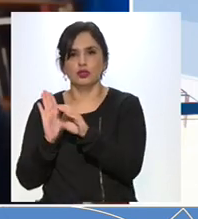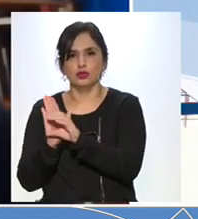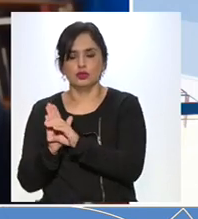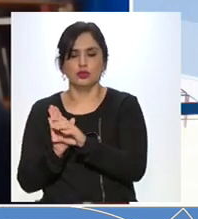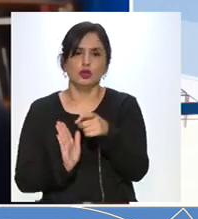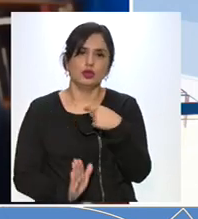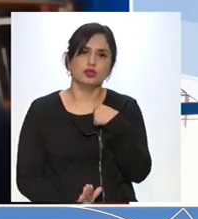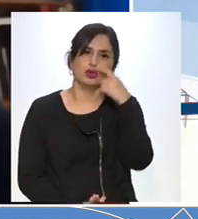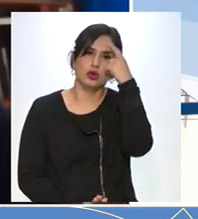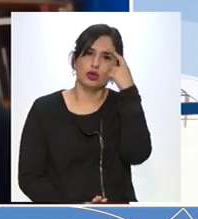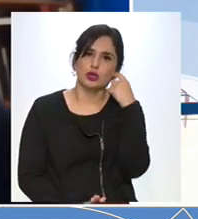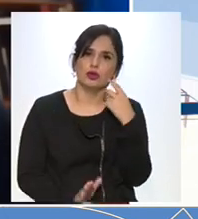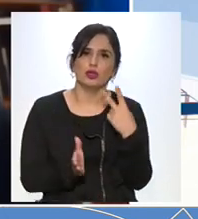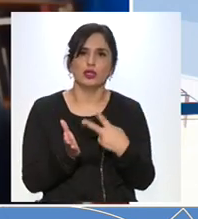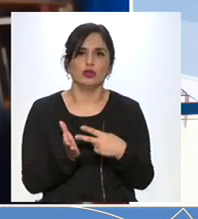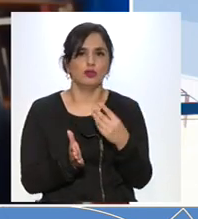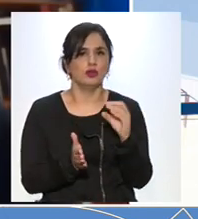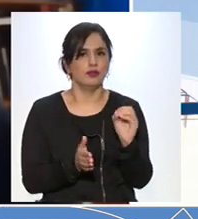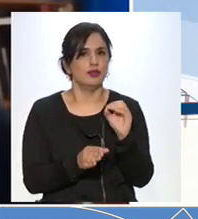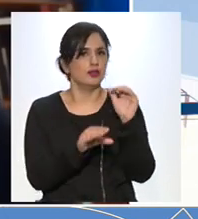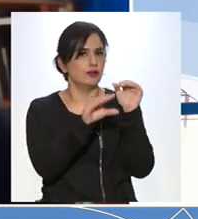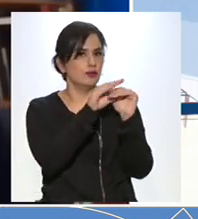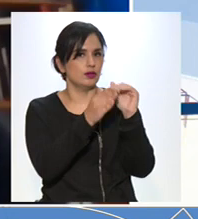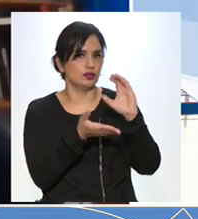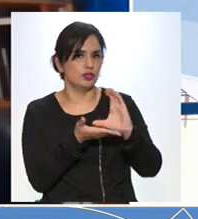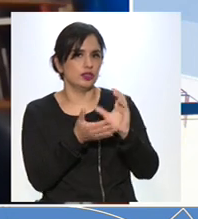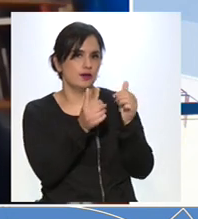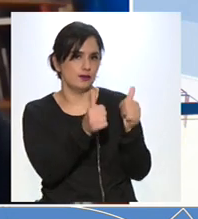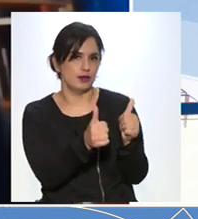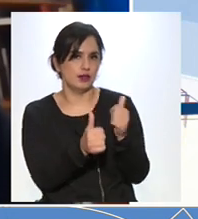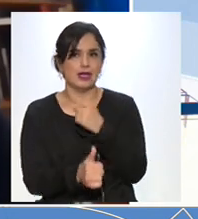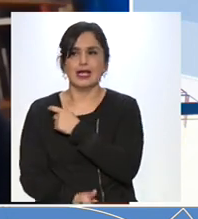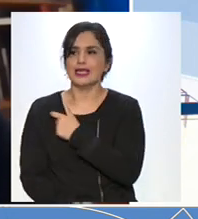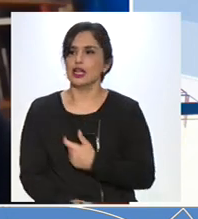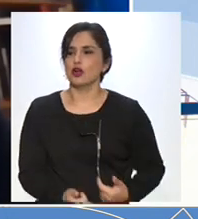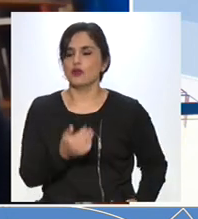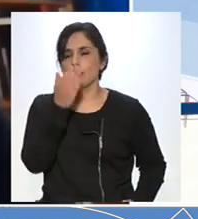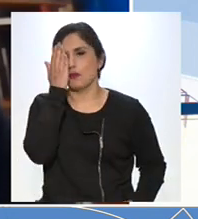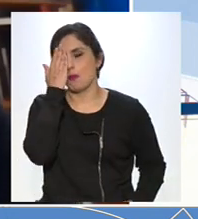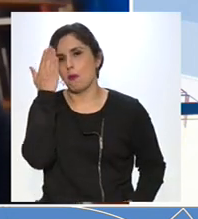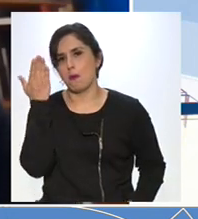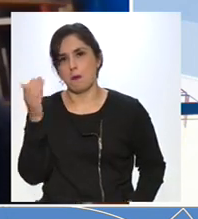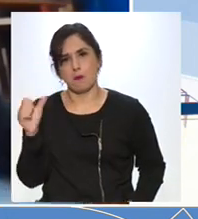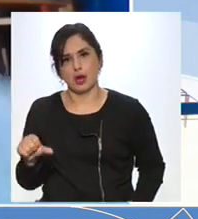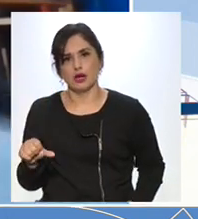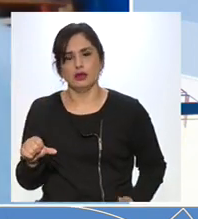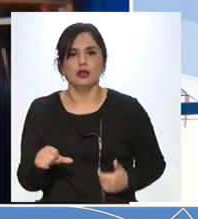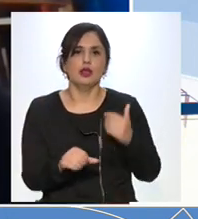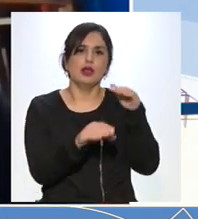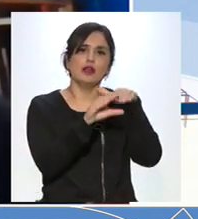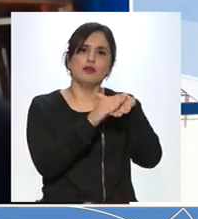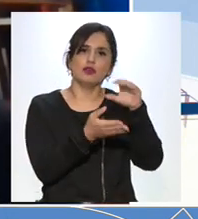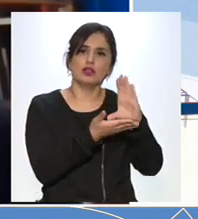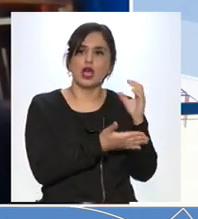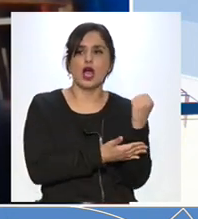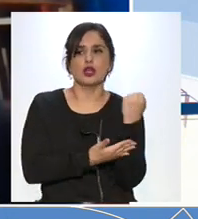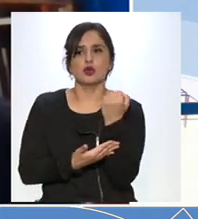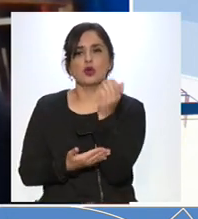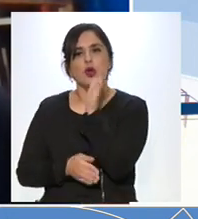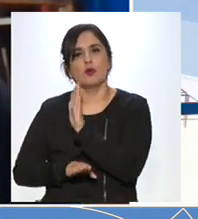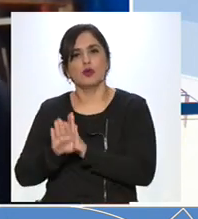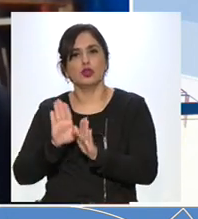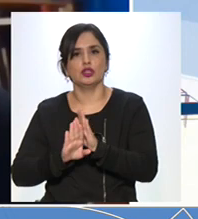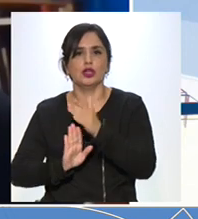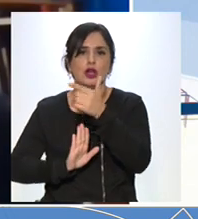el 2020 el Banco Central lo hizo bien, y el gobierno lo hizo mal. El Banco Central contribuyó a proteger la